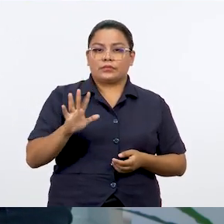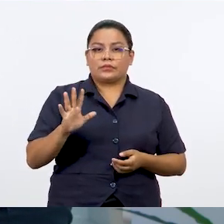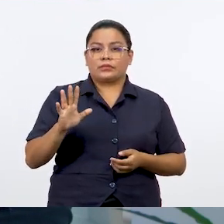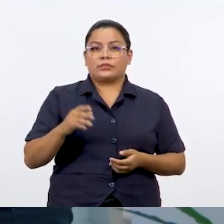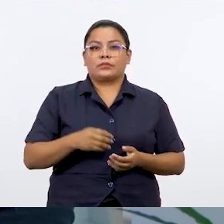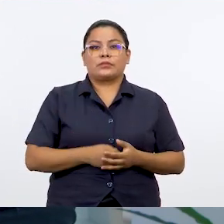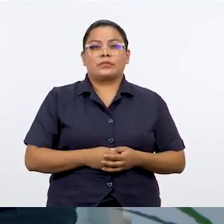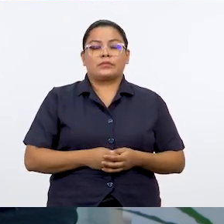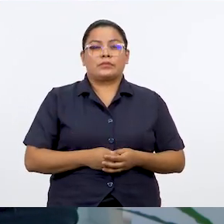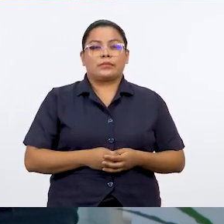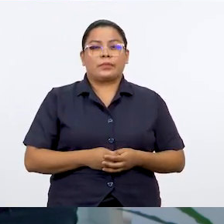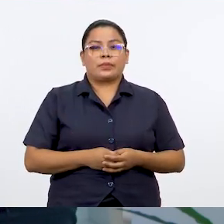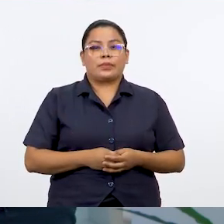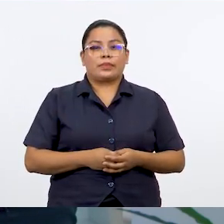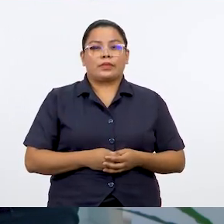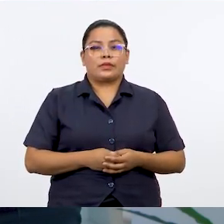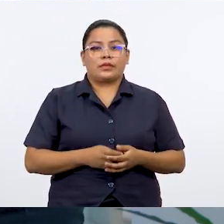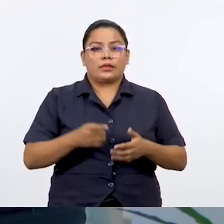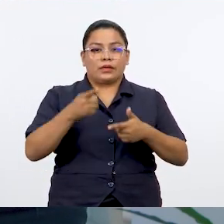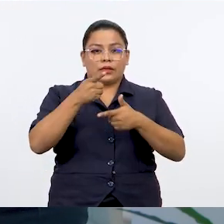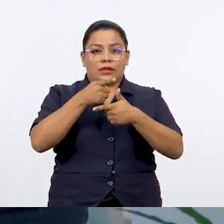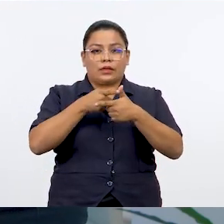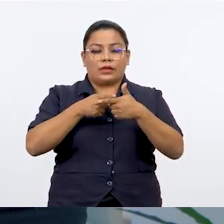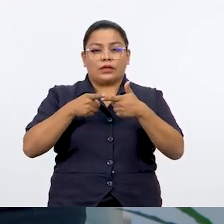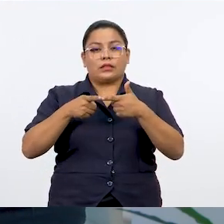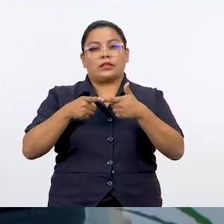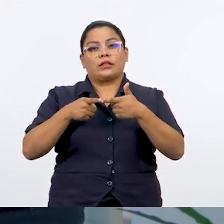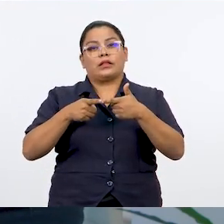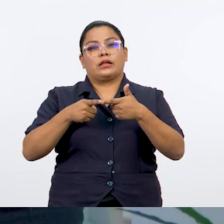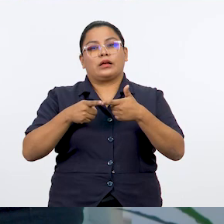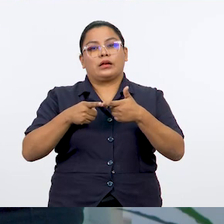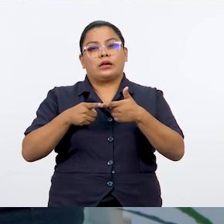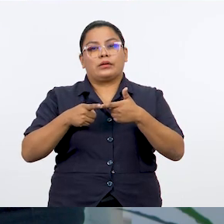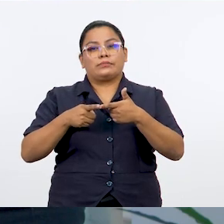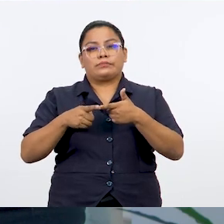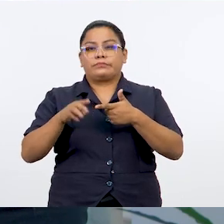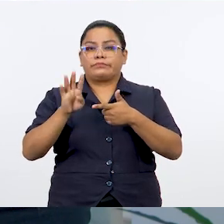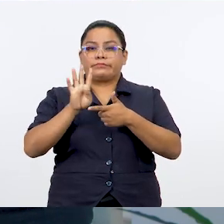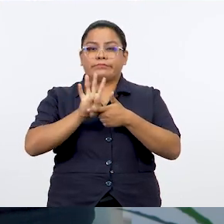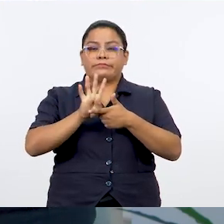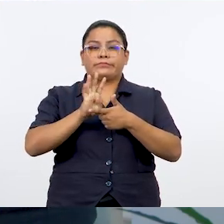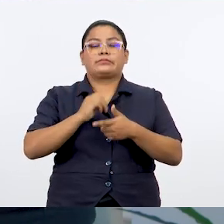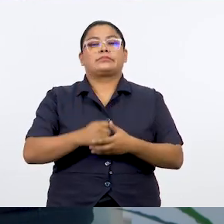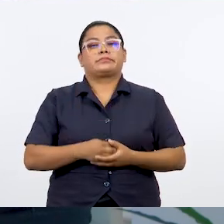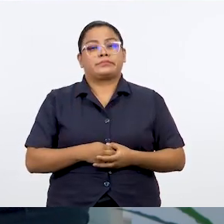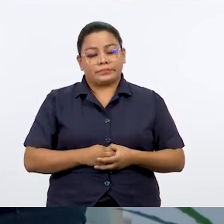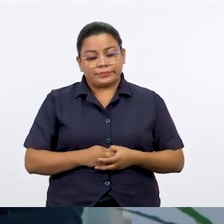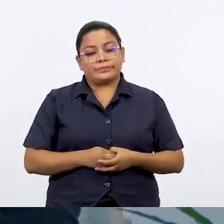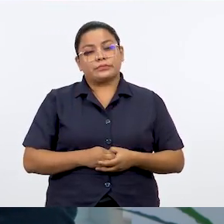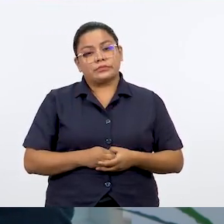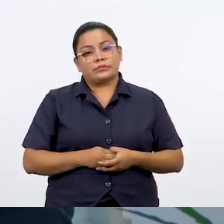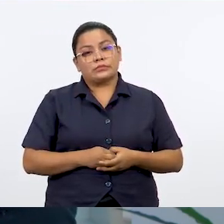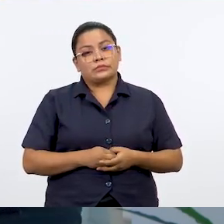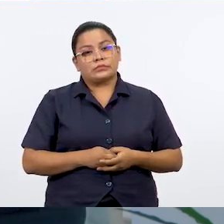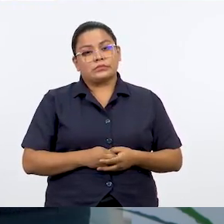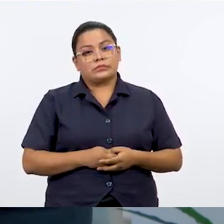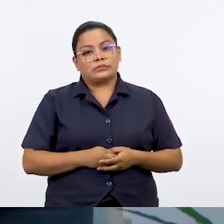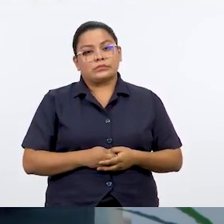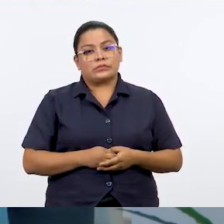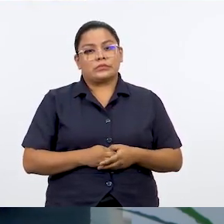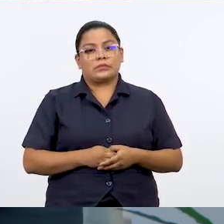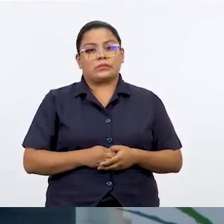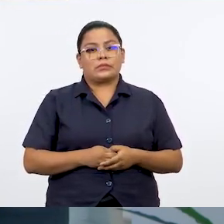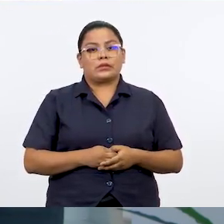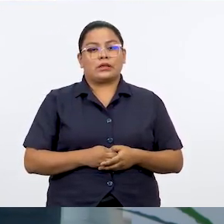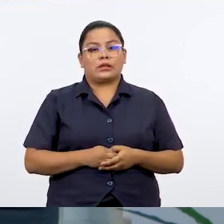41.5, como nos dijo Alejandra, signo entre 4, que son o representan